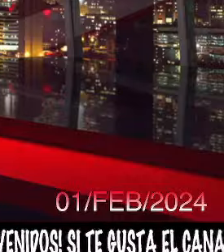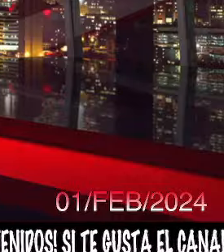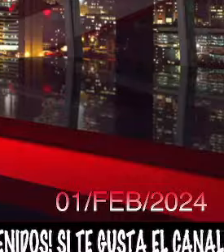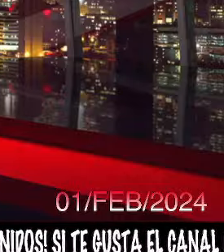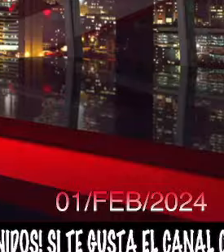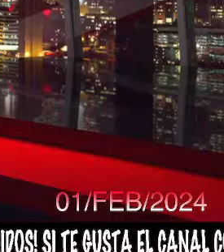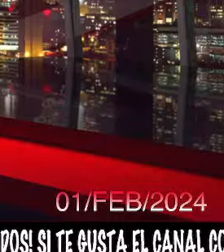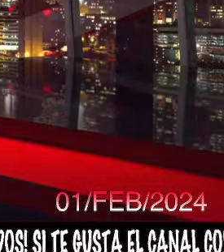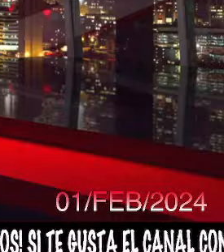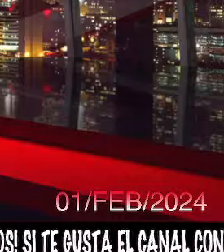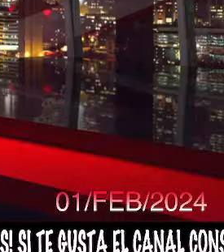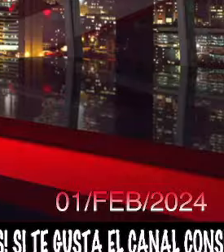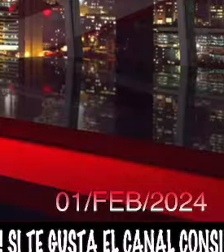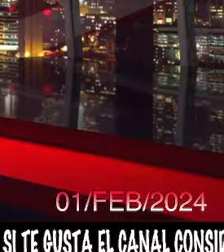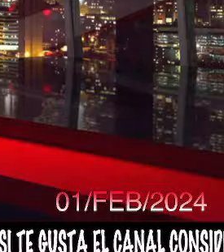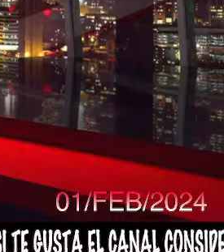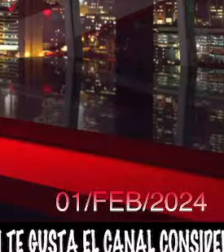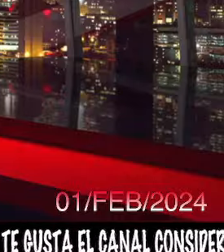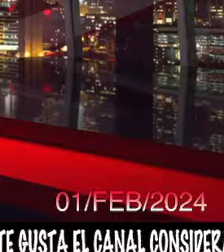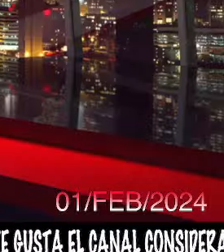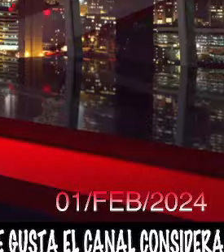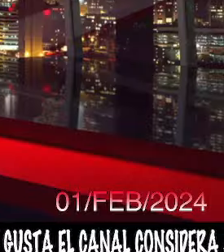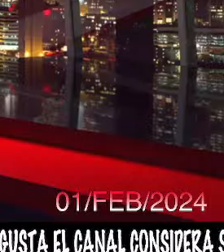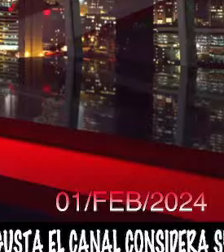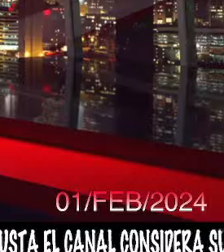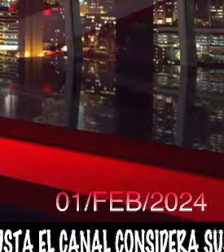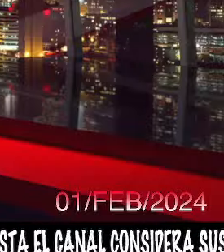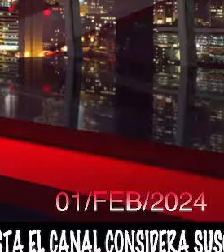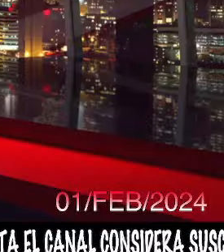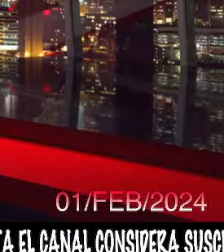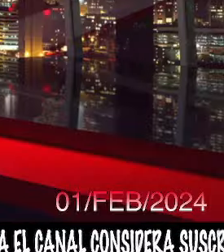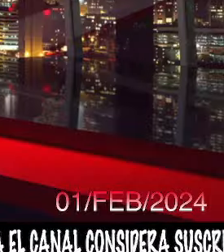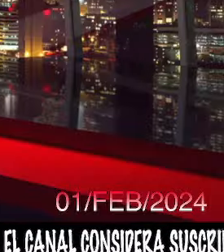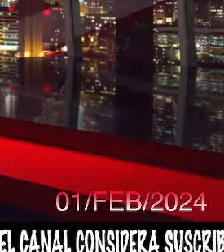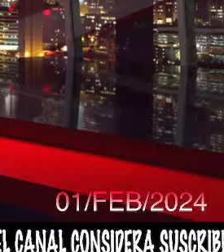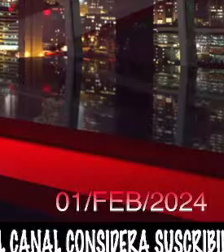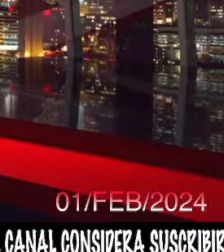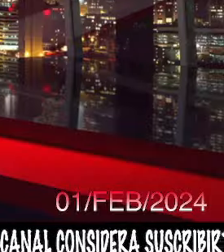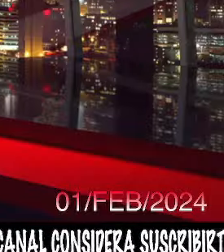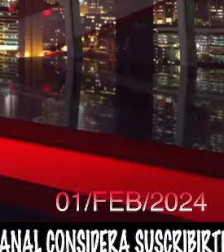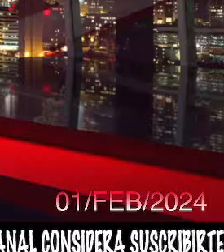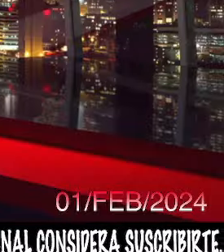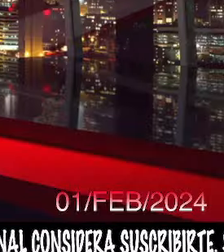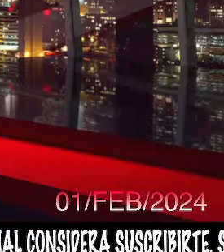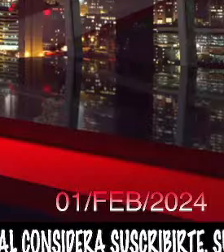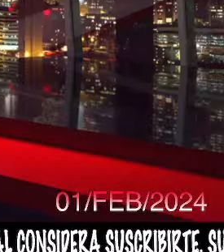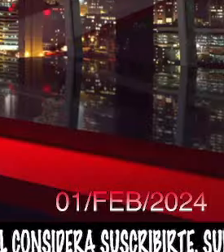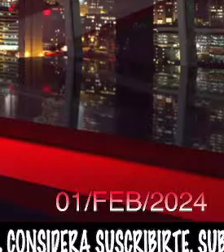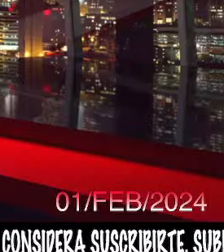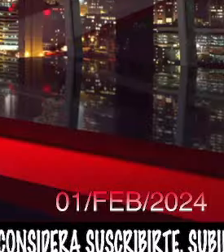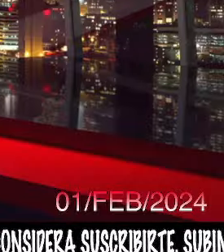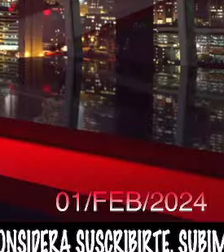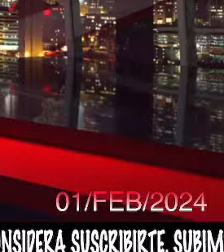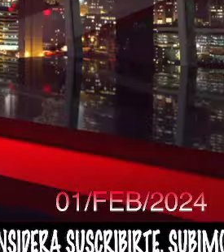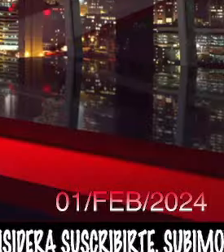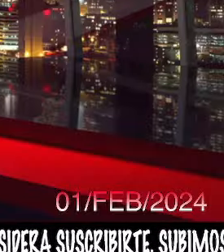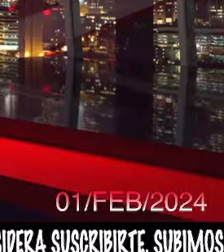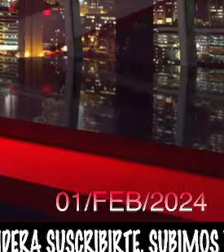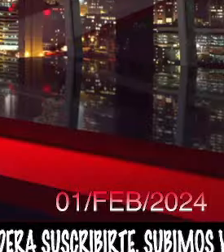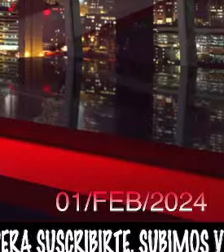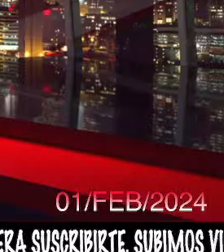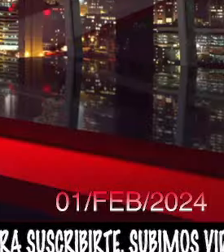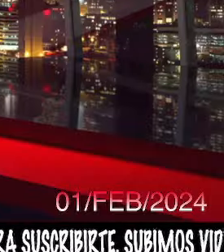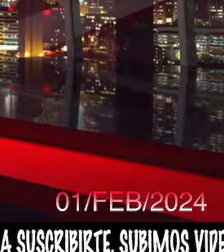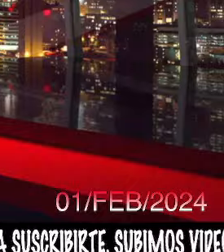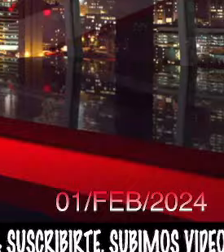cínicos que tumban la ley de la industria eléctrica y que liberan a Juan Collado. Es muy obvio que son